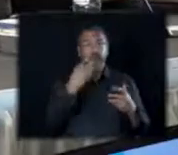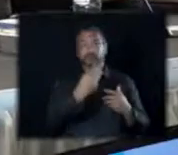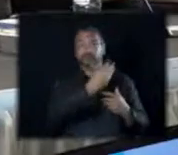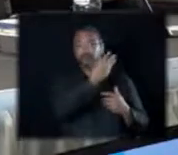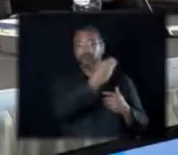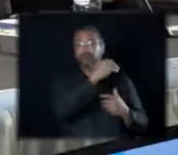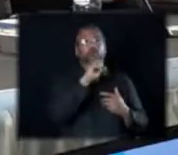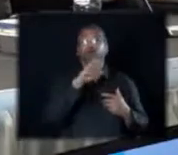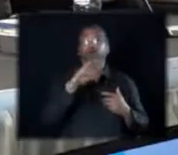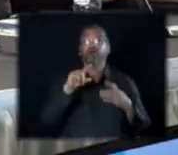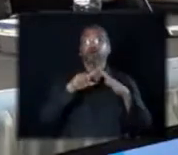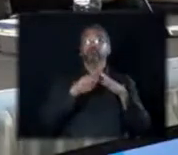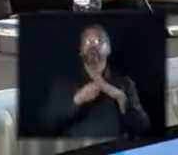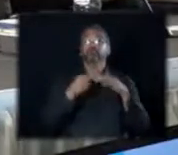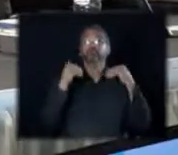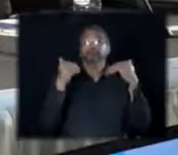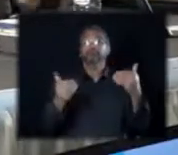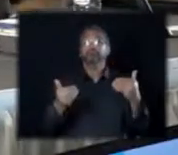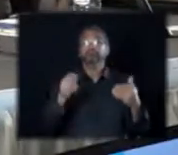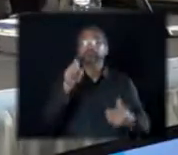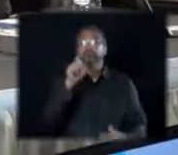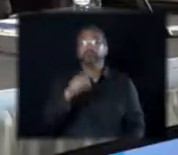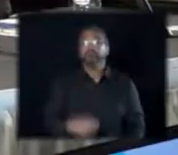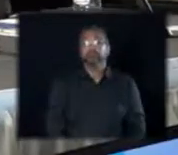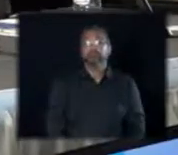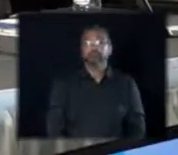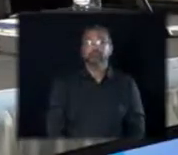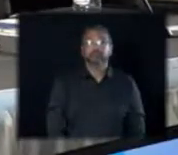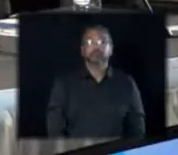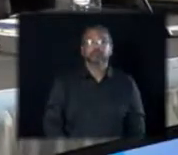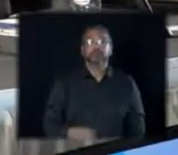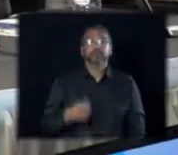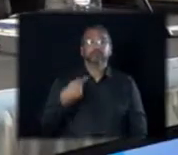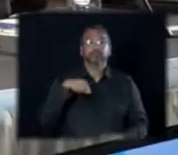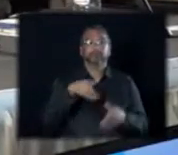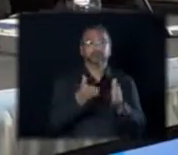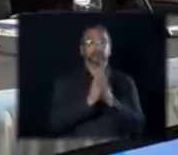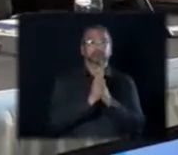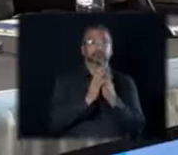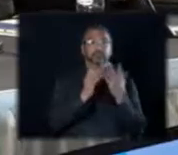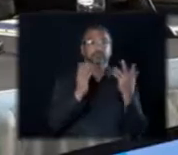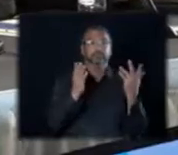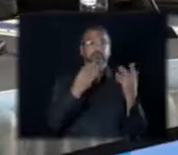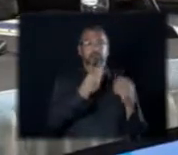¿Tienen una presentación o les gustaría directamente comenzar?